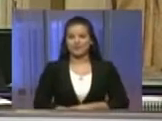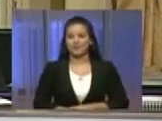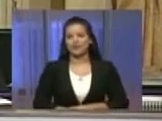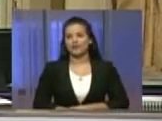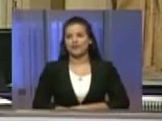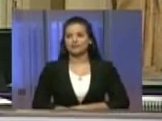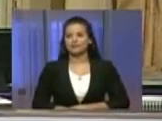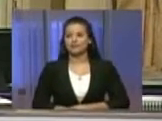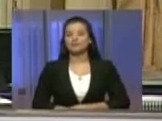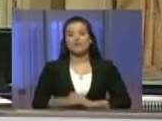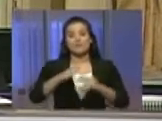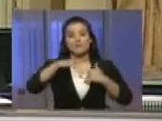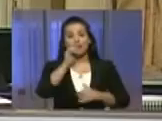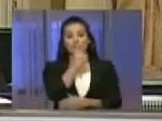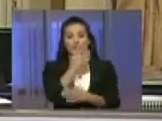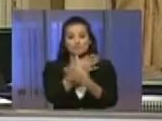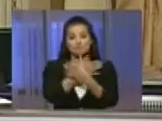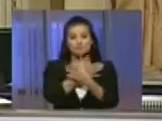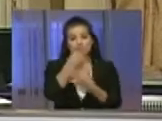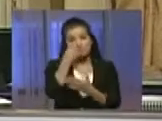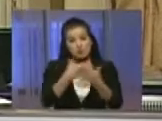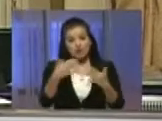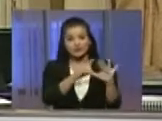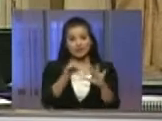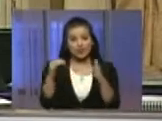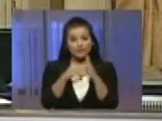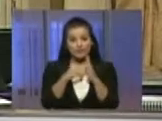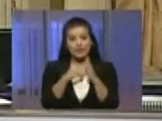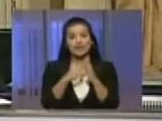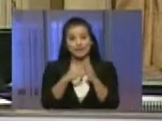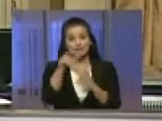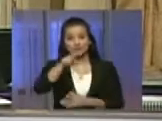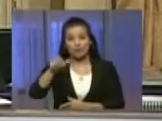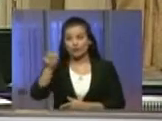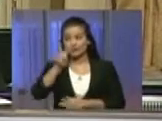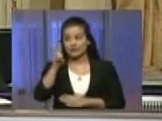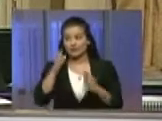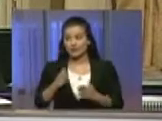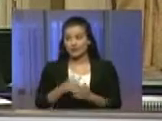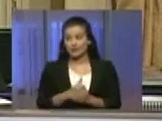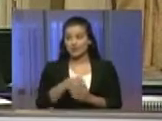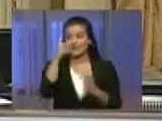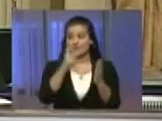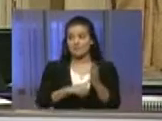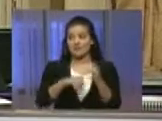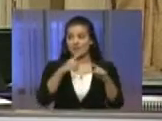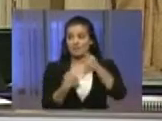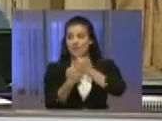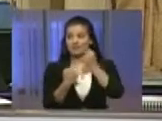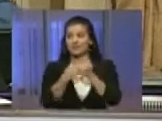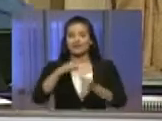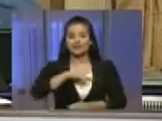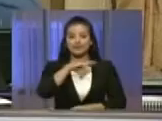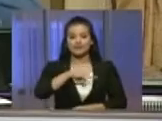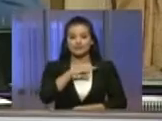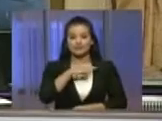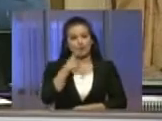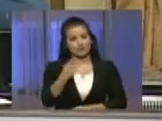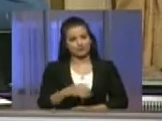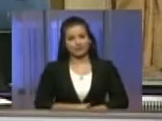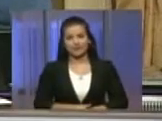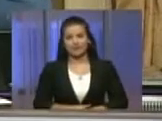de 1,600000 compatriota 1000 bases de misiones y una base de